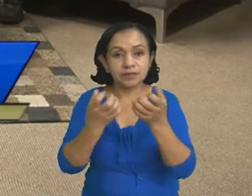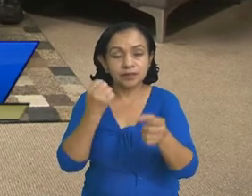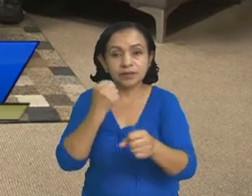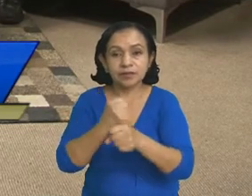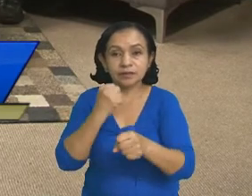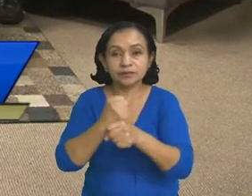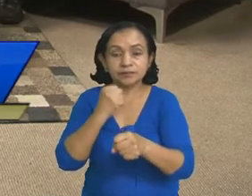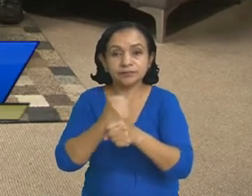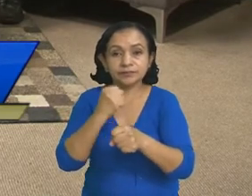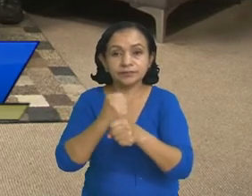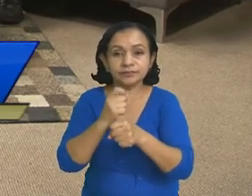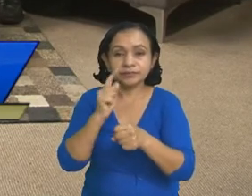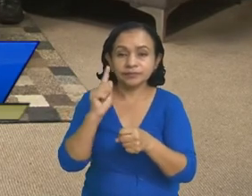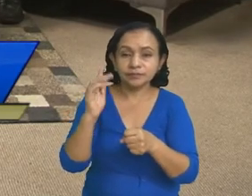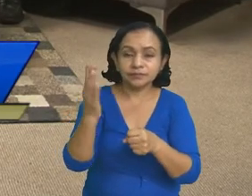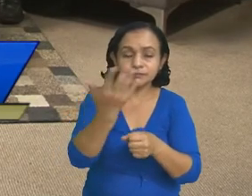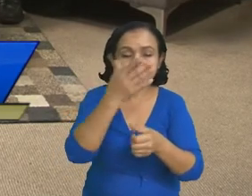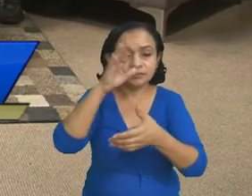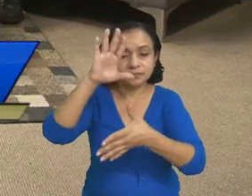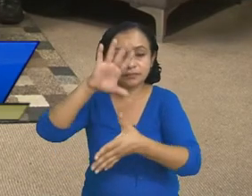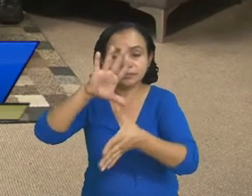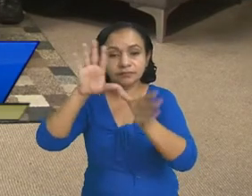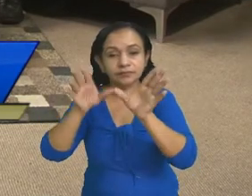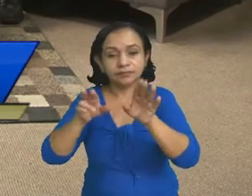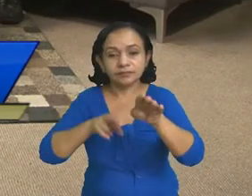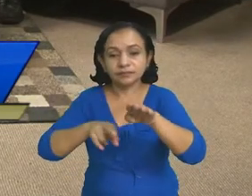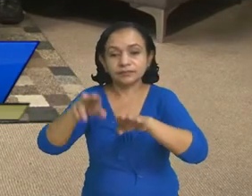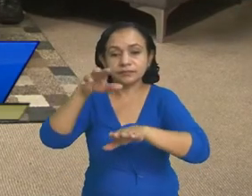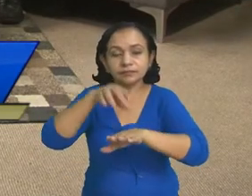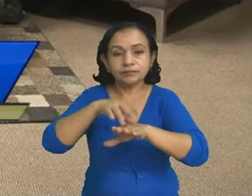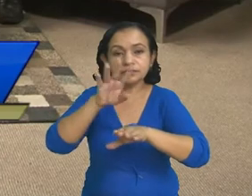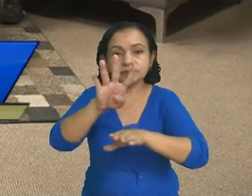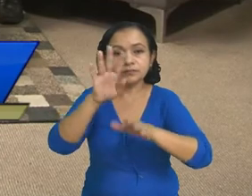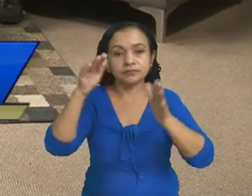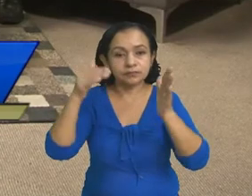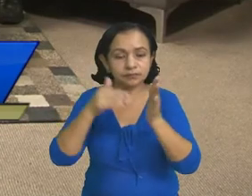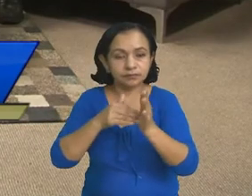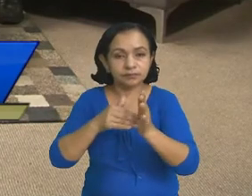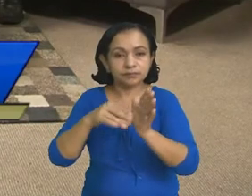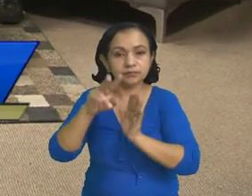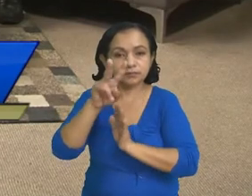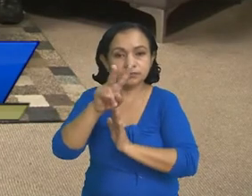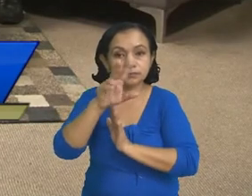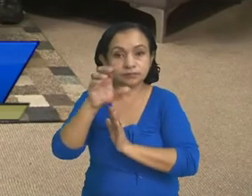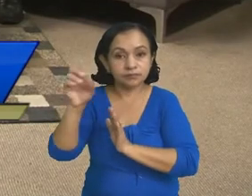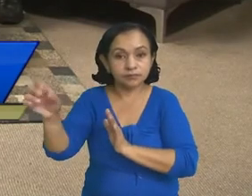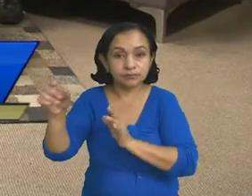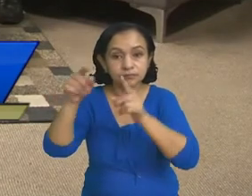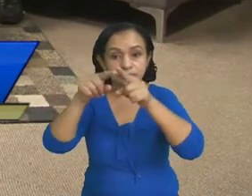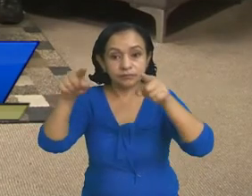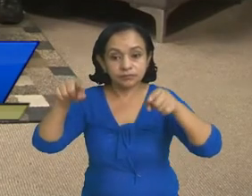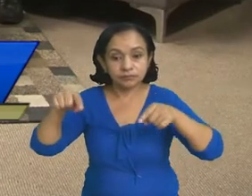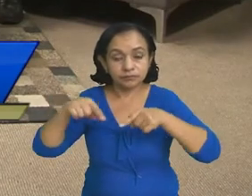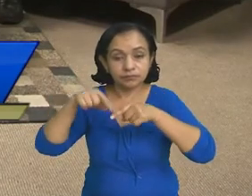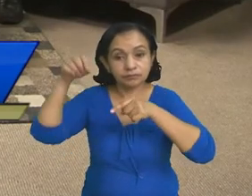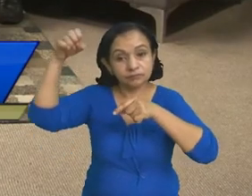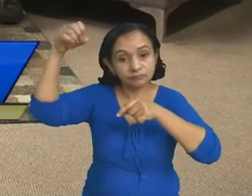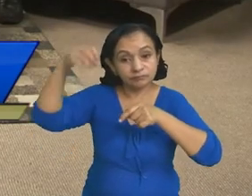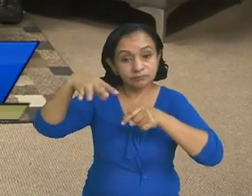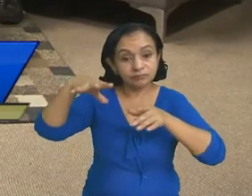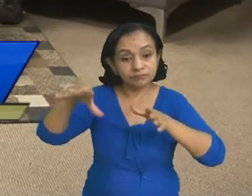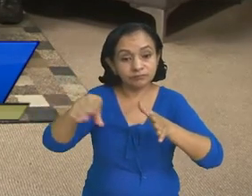llegar en lo que es toda la costa Caribe, río San Juan, a 4.200 paneles, sistemas